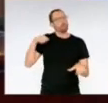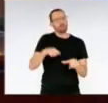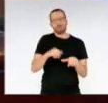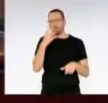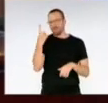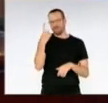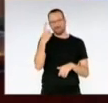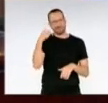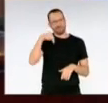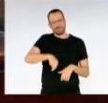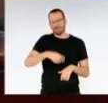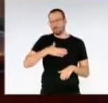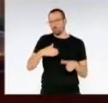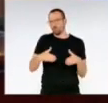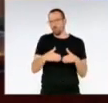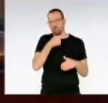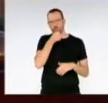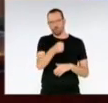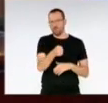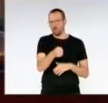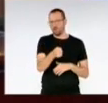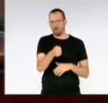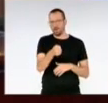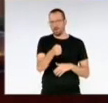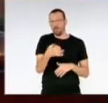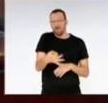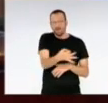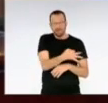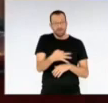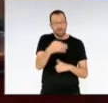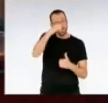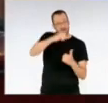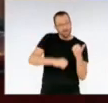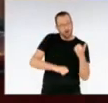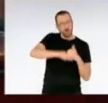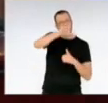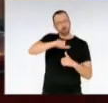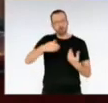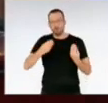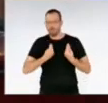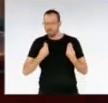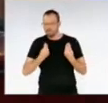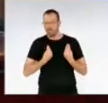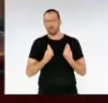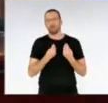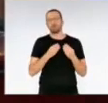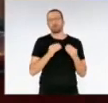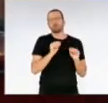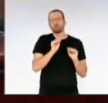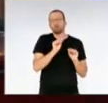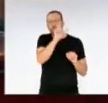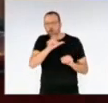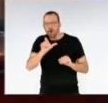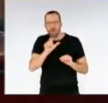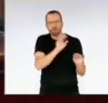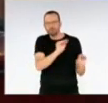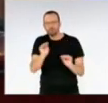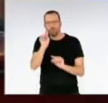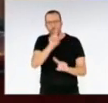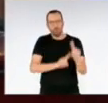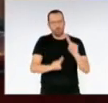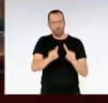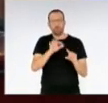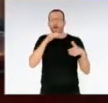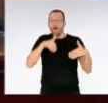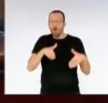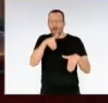conocimiento de lo que de la isla y de sus habitantes y sus problemas y nos presentamos en